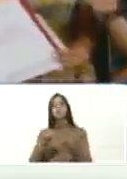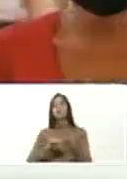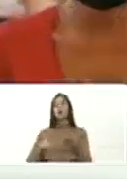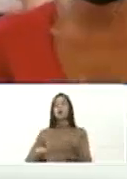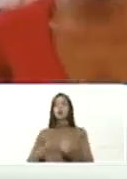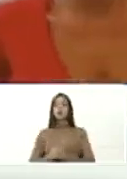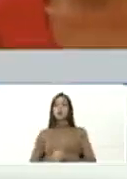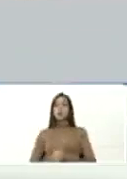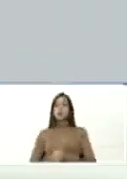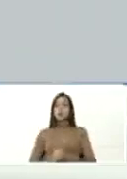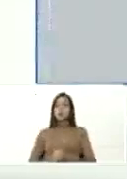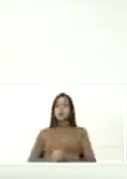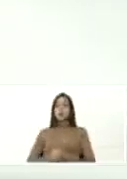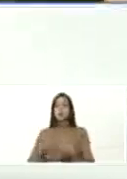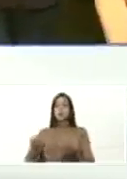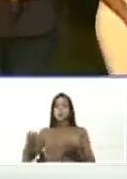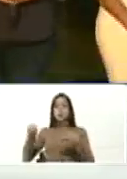de Marcos.